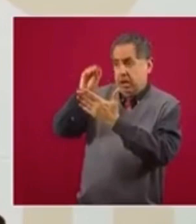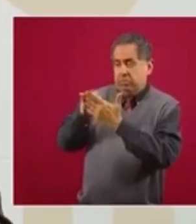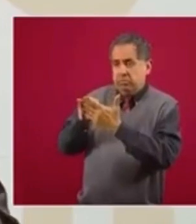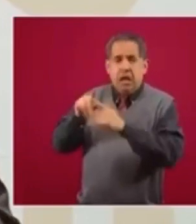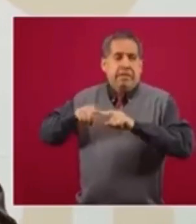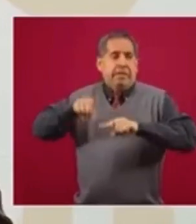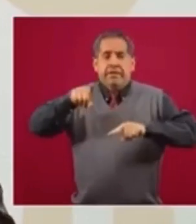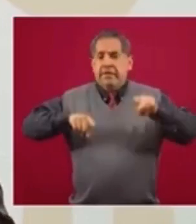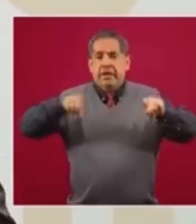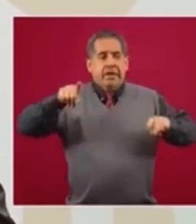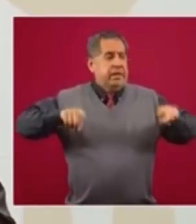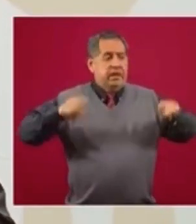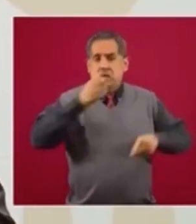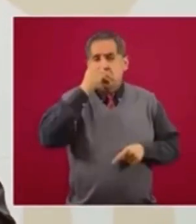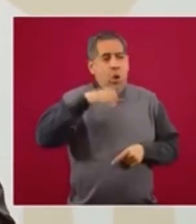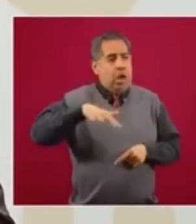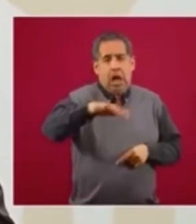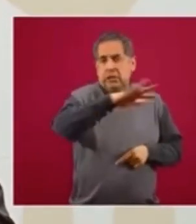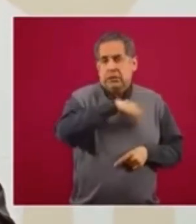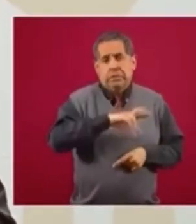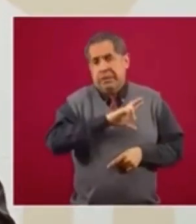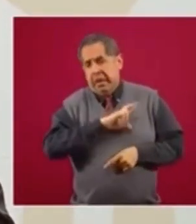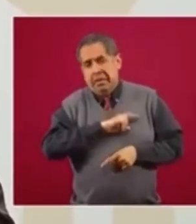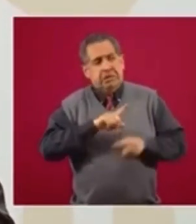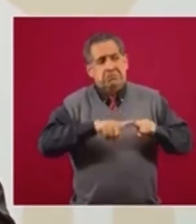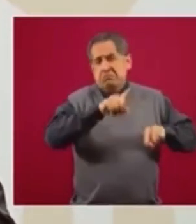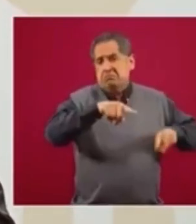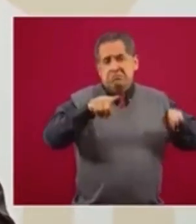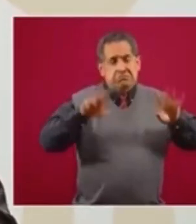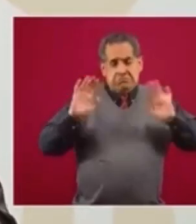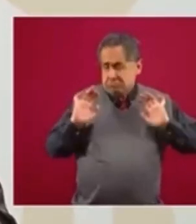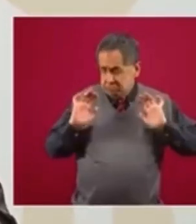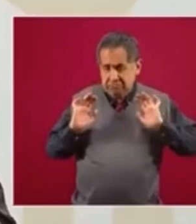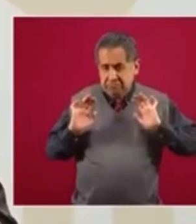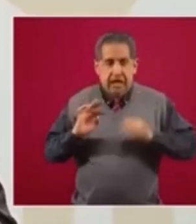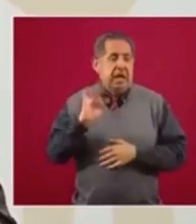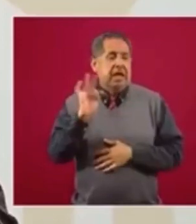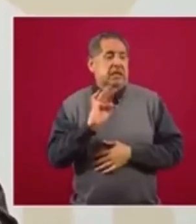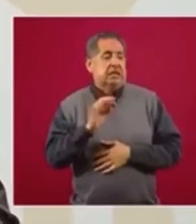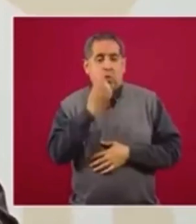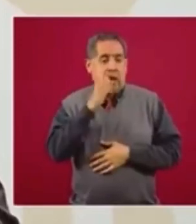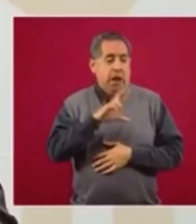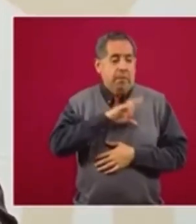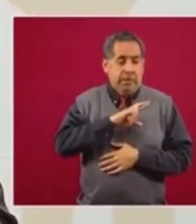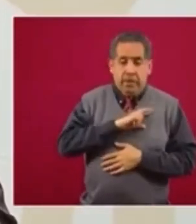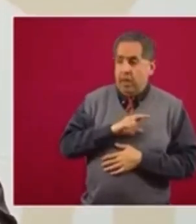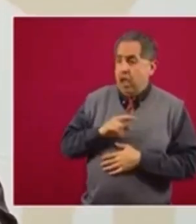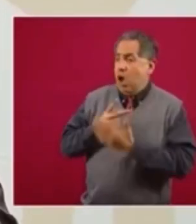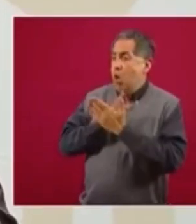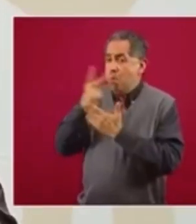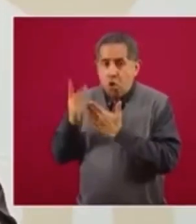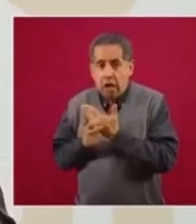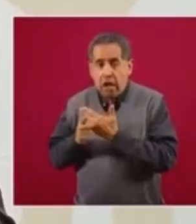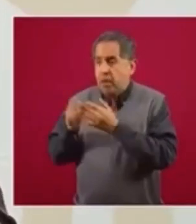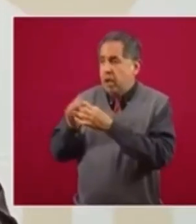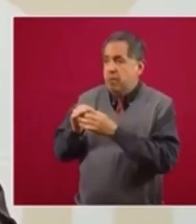pueden variar en las escuelas privadas, de manera que si una escuela privada sigue los planes y programas,